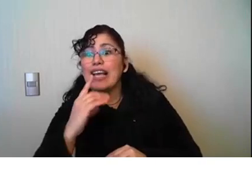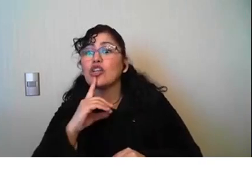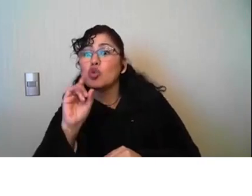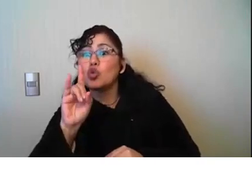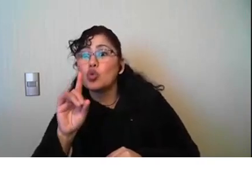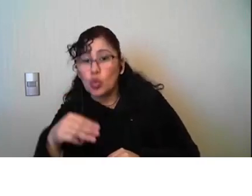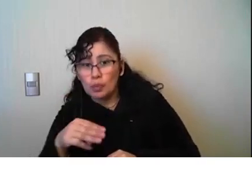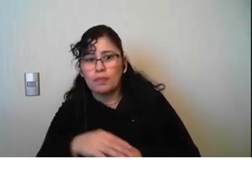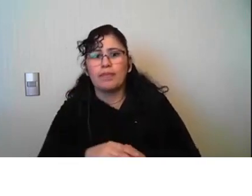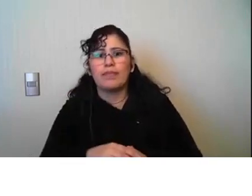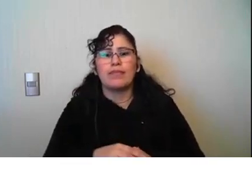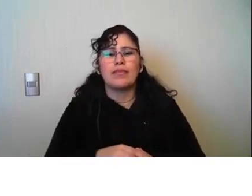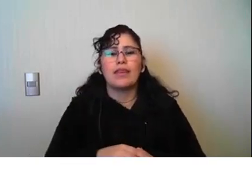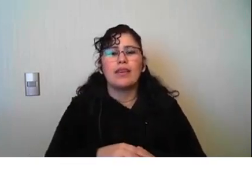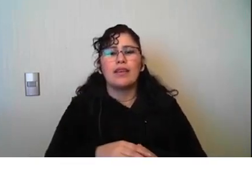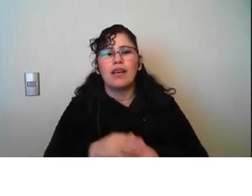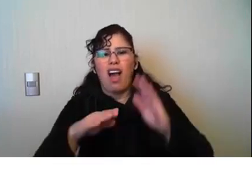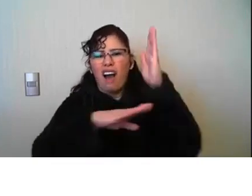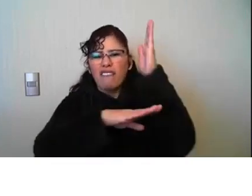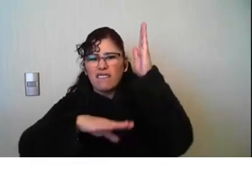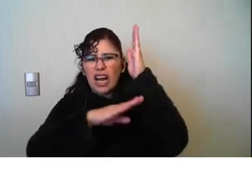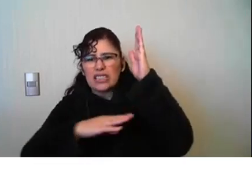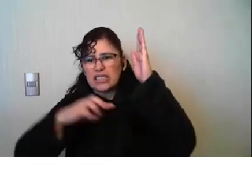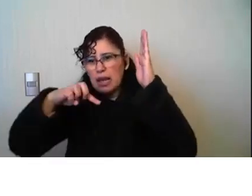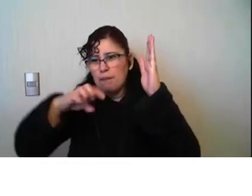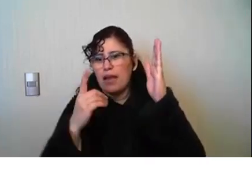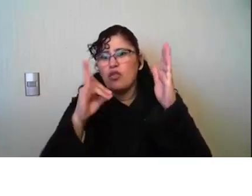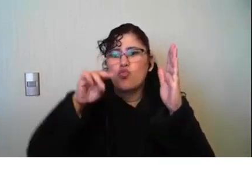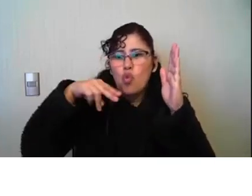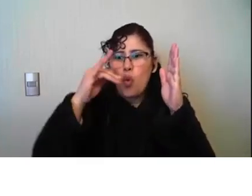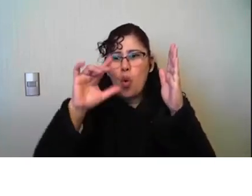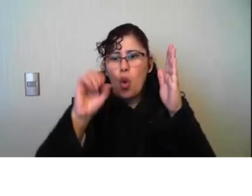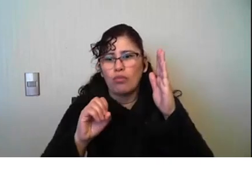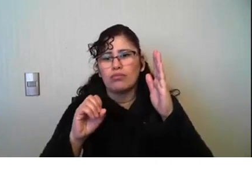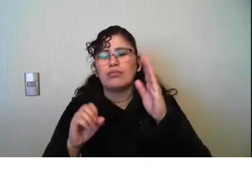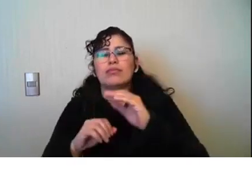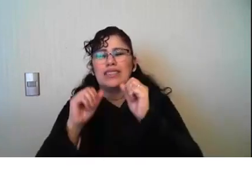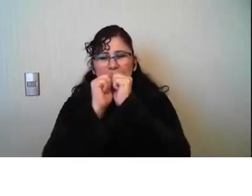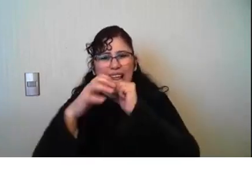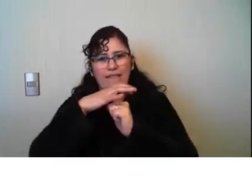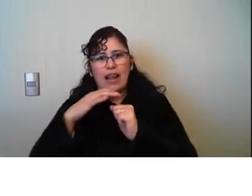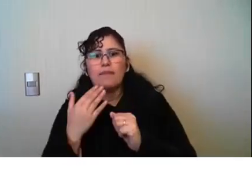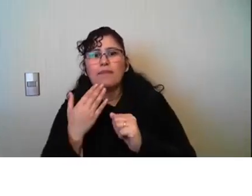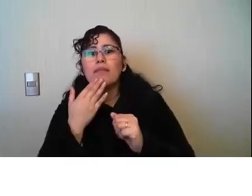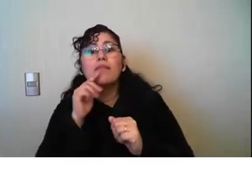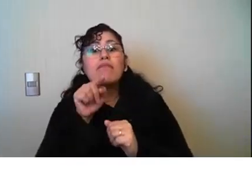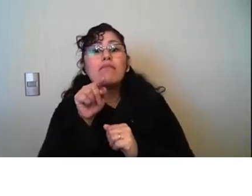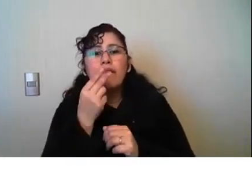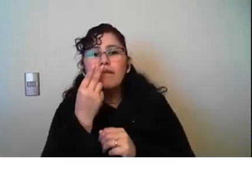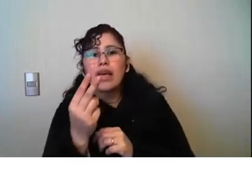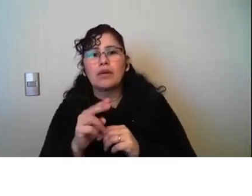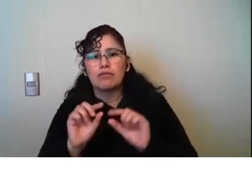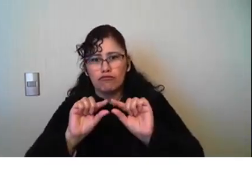es el tegmento, estos son la base o los pedúnculos cerebrales. Ahí tenemos un sistema